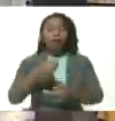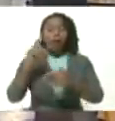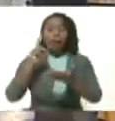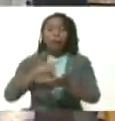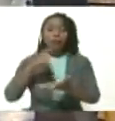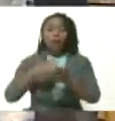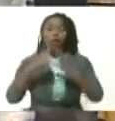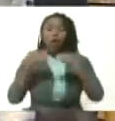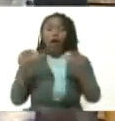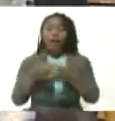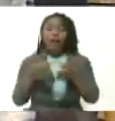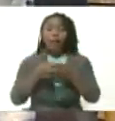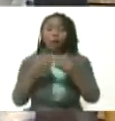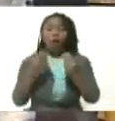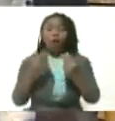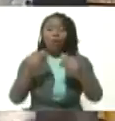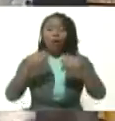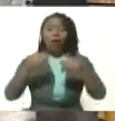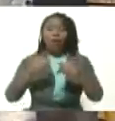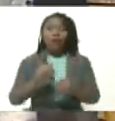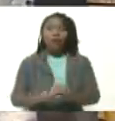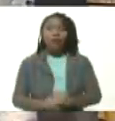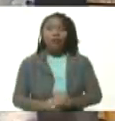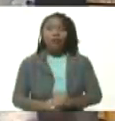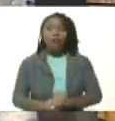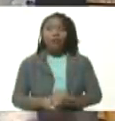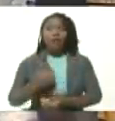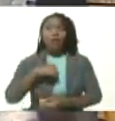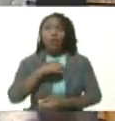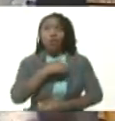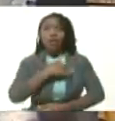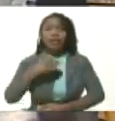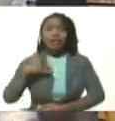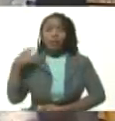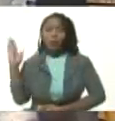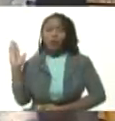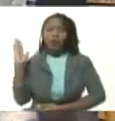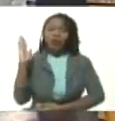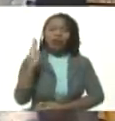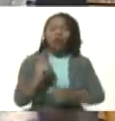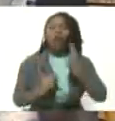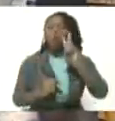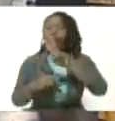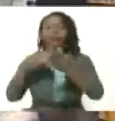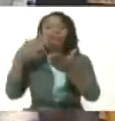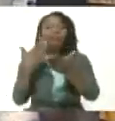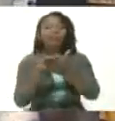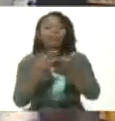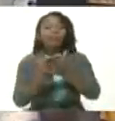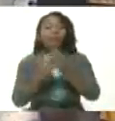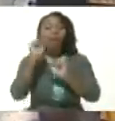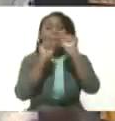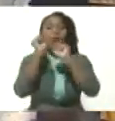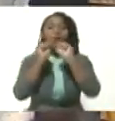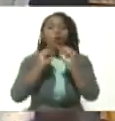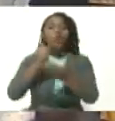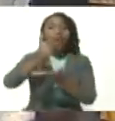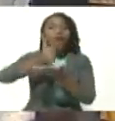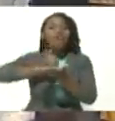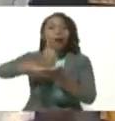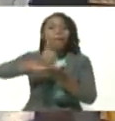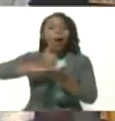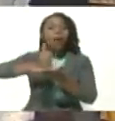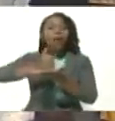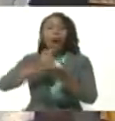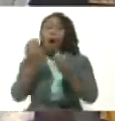todo el equipo económico aquí y quisimos venir a ver el motor farmacéutico.